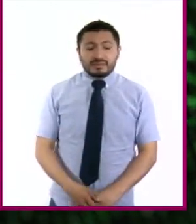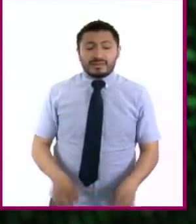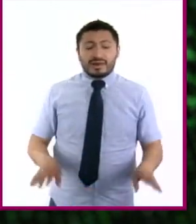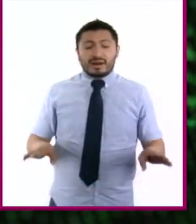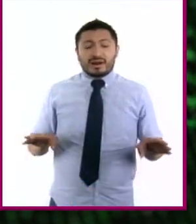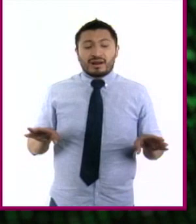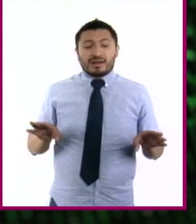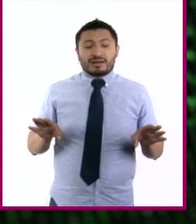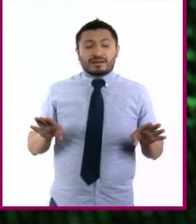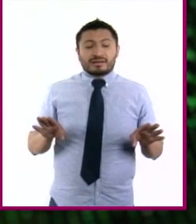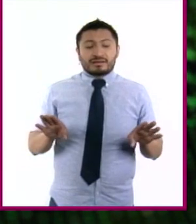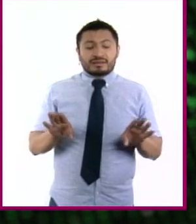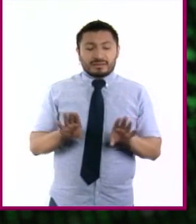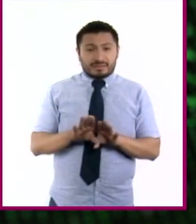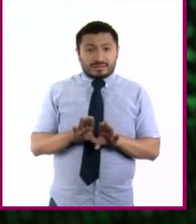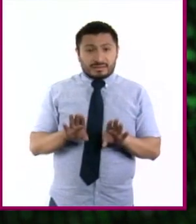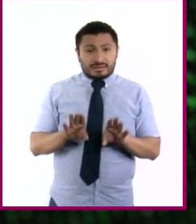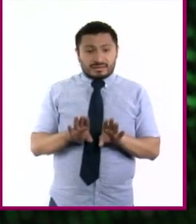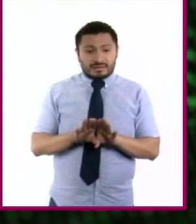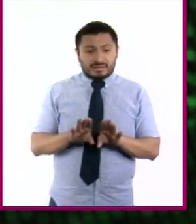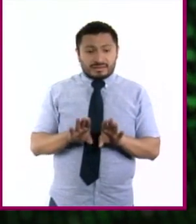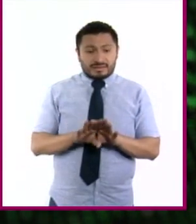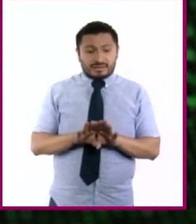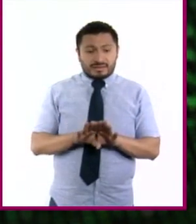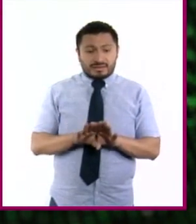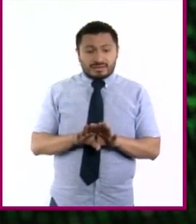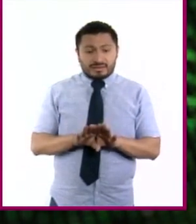las formas de